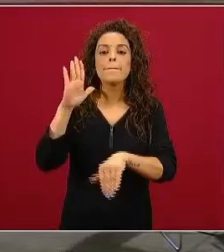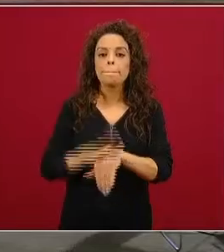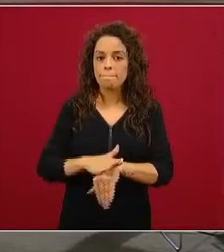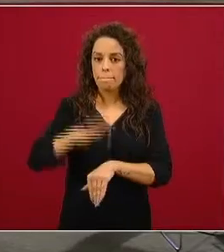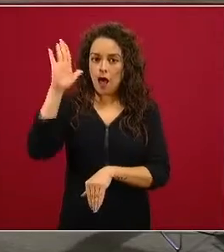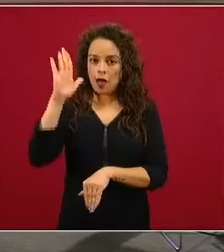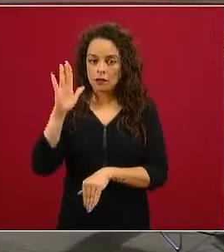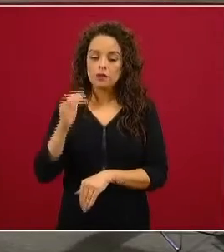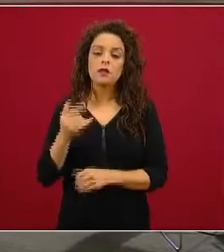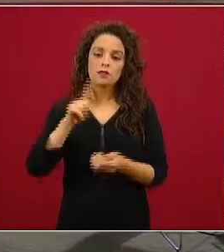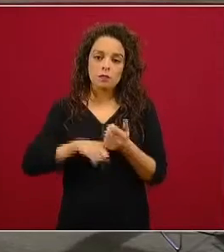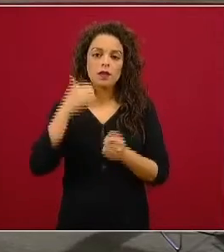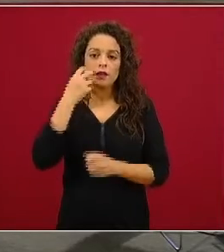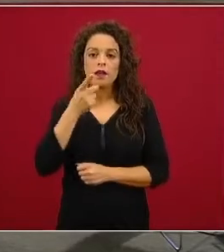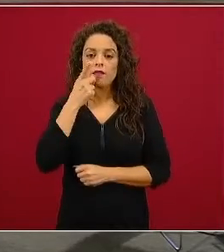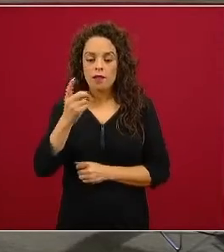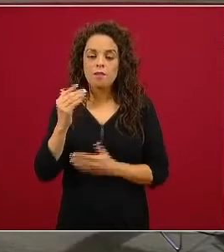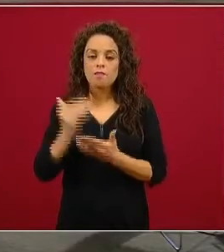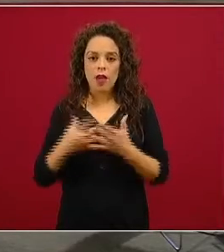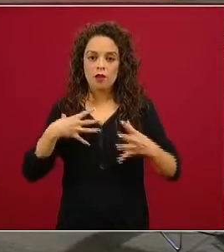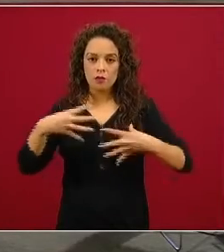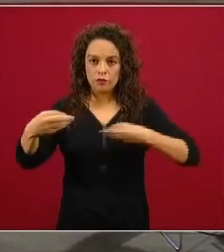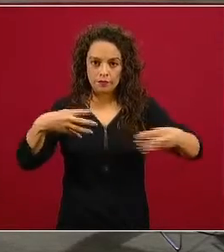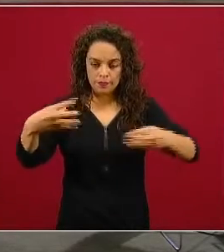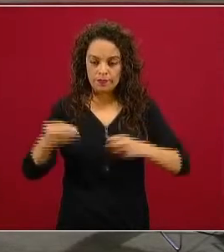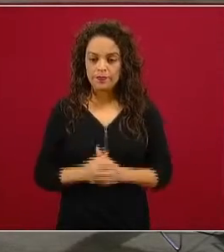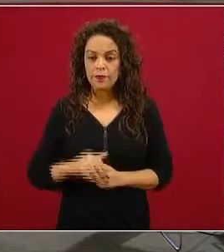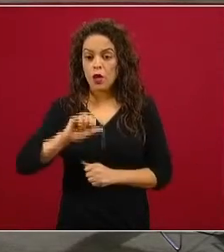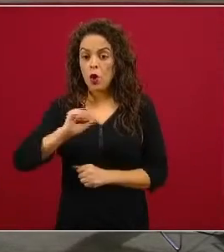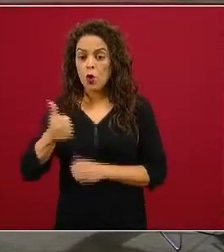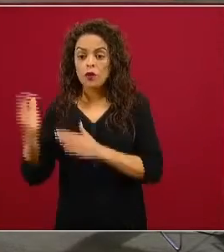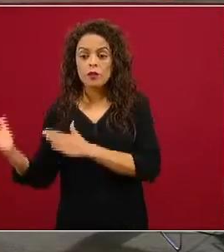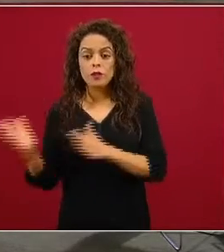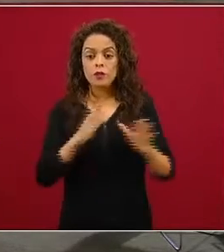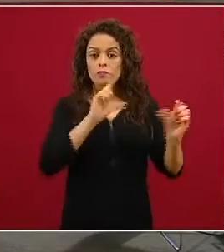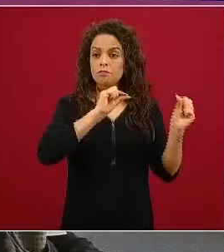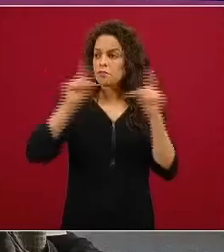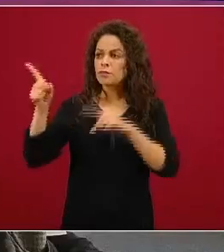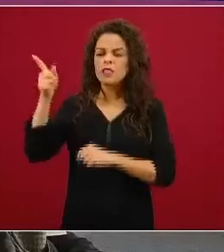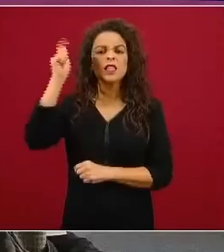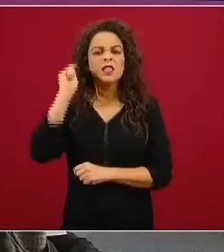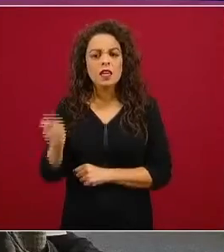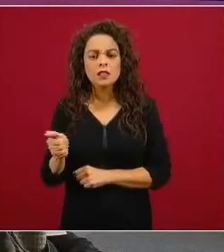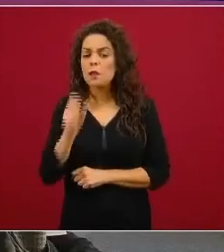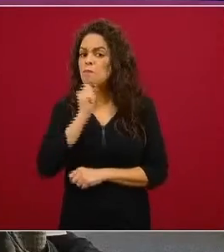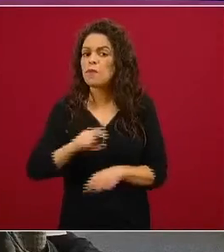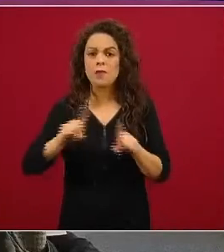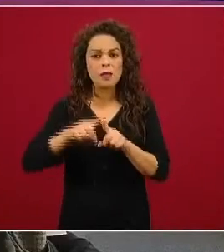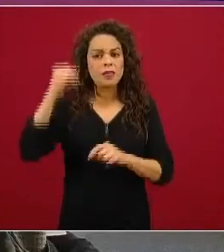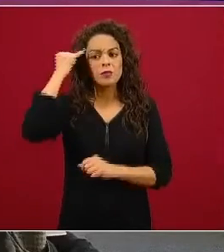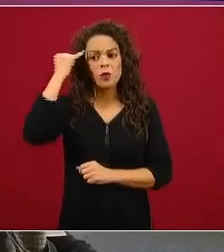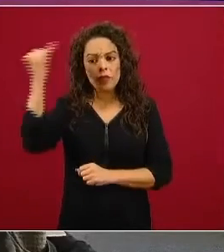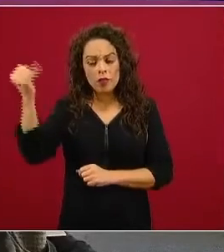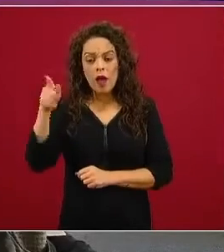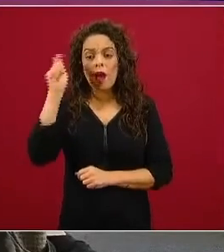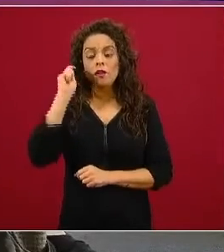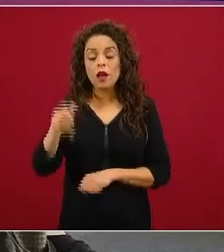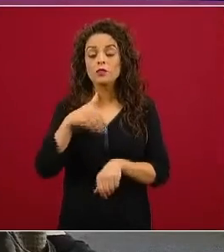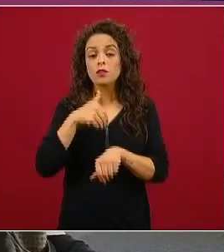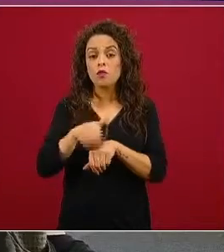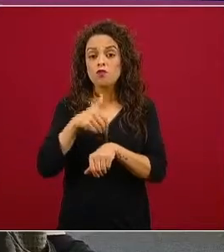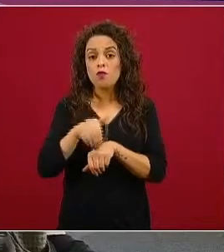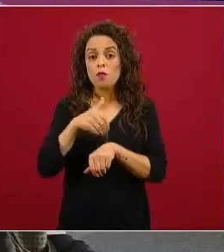es directamente dirigido por los gobiernos estatales, entonces tendremos una reducción sostenida hasta